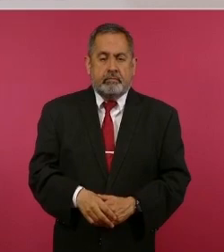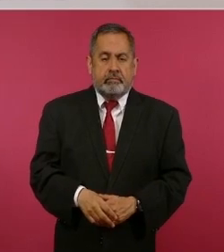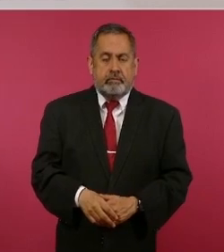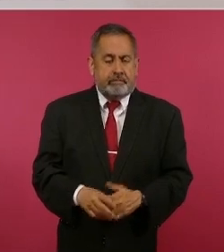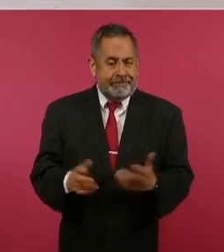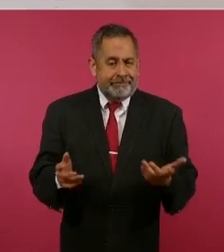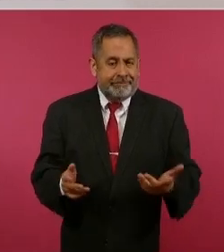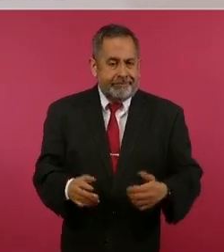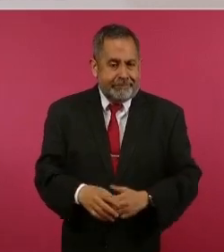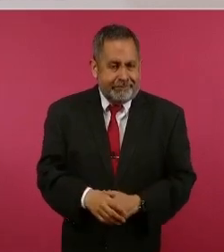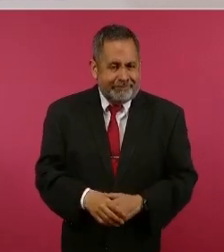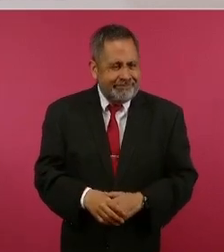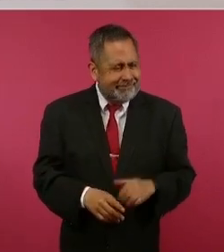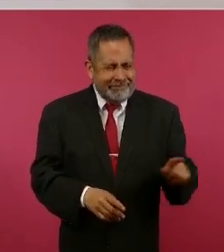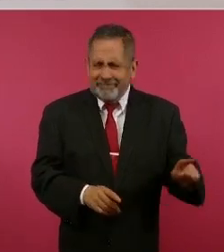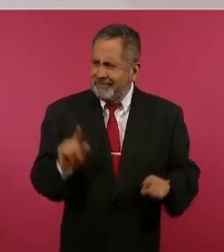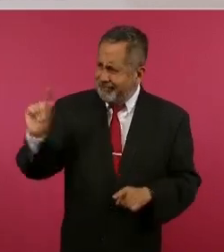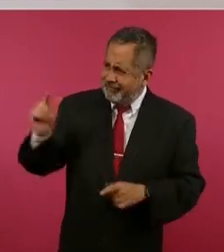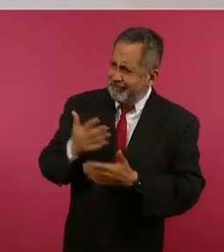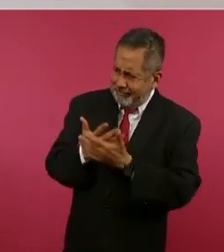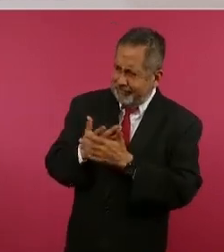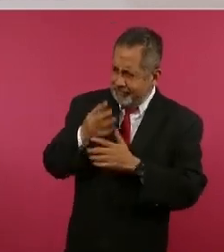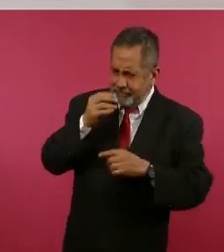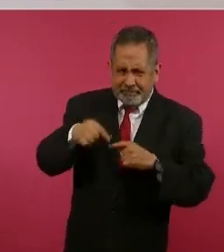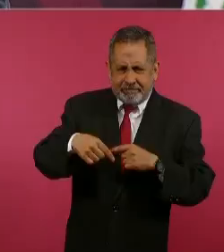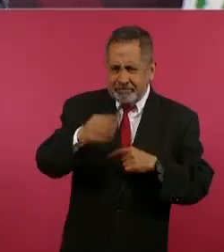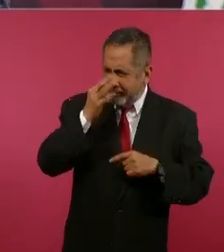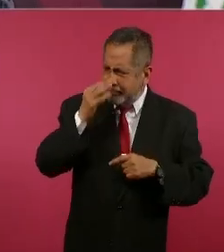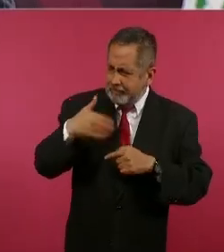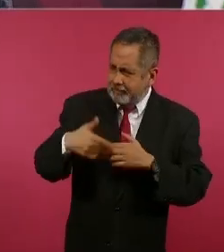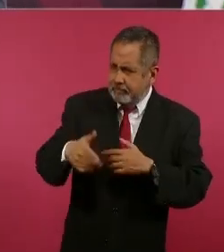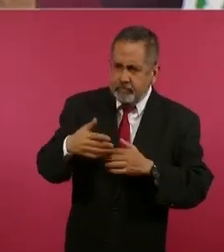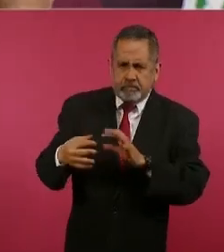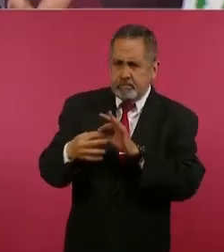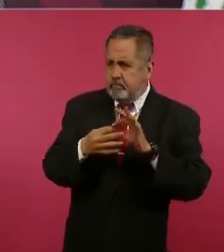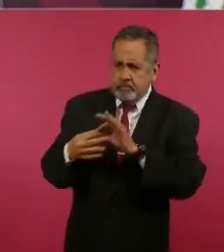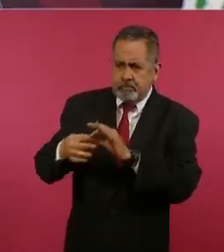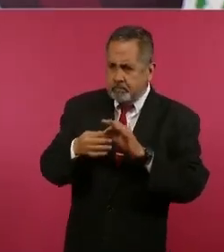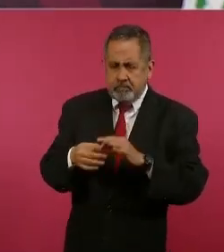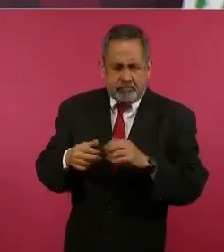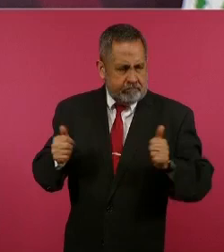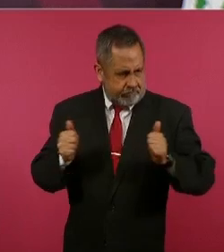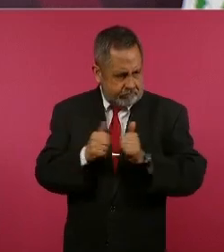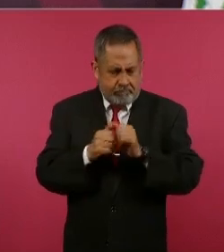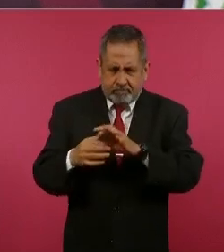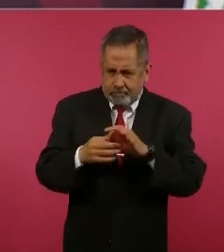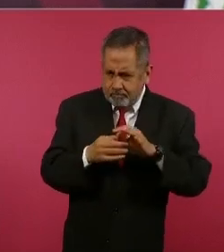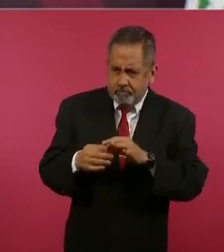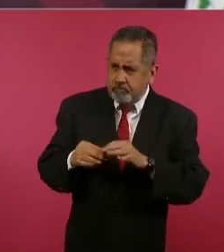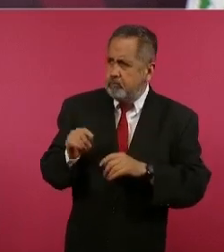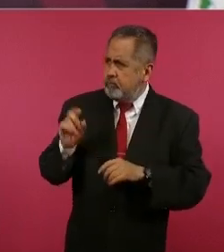¿Qué les costaba? Se trata de una cooperación entre poderes.